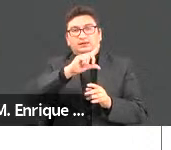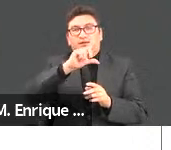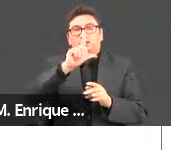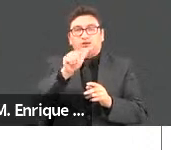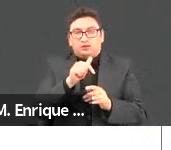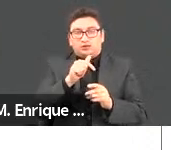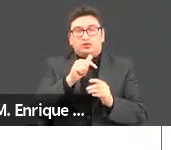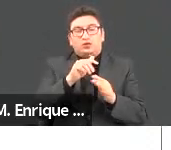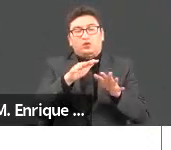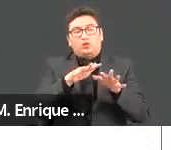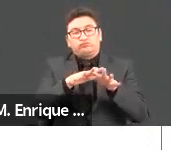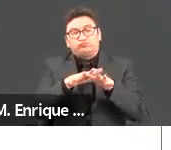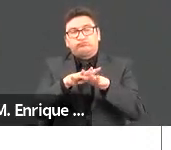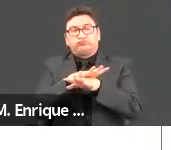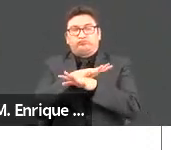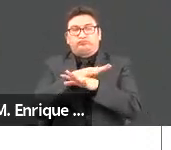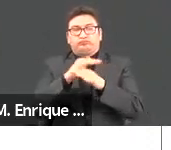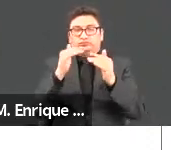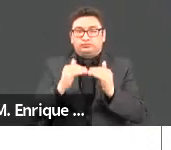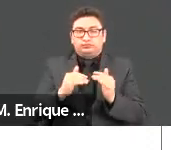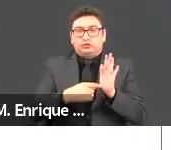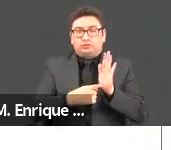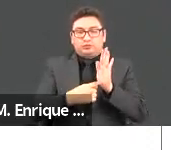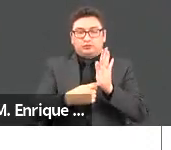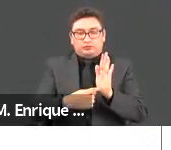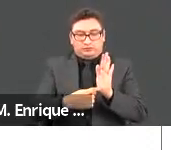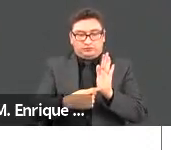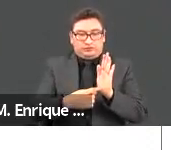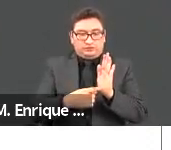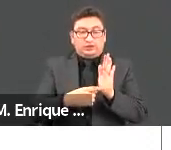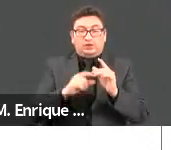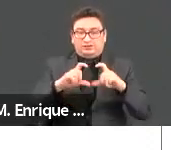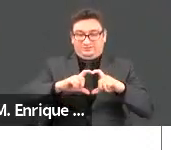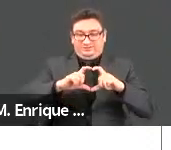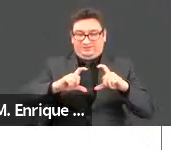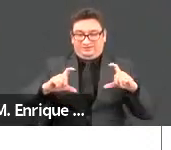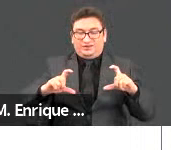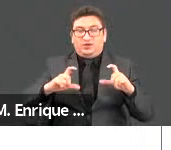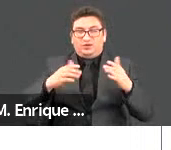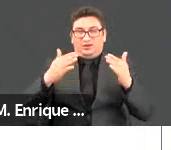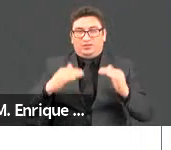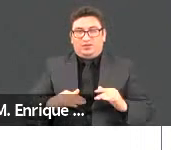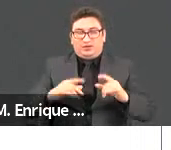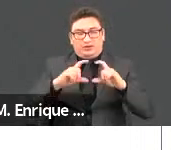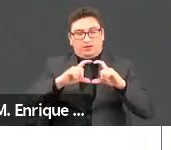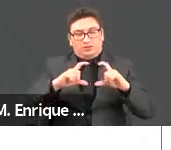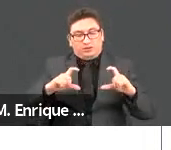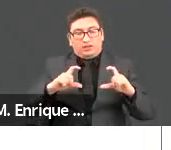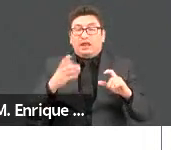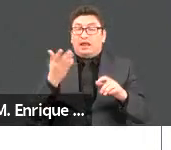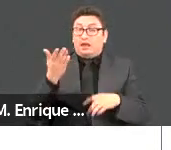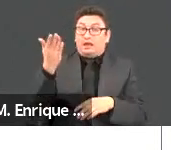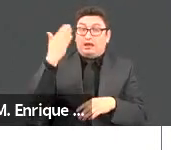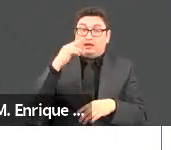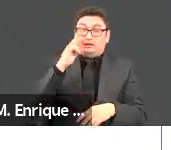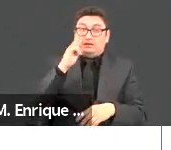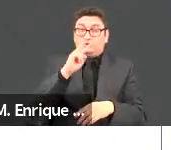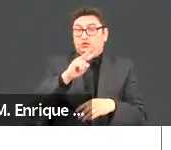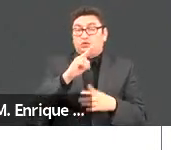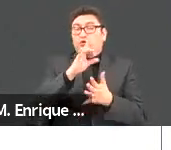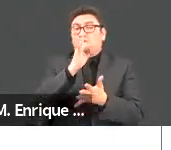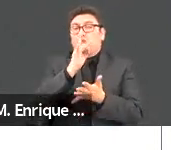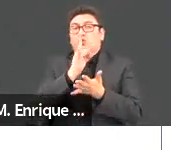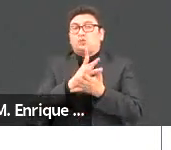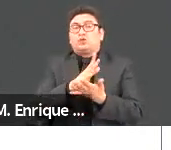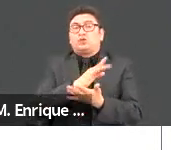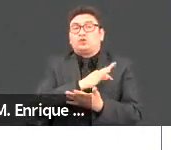precisamente sustancial la presentación y en la parte inferior que antes nada más se podía visualizar a través